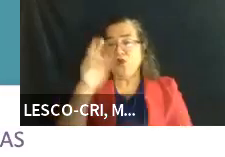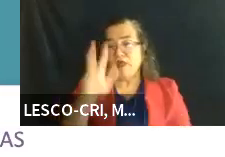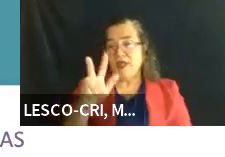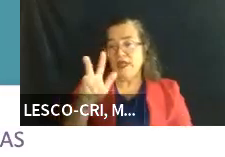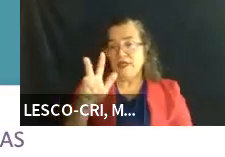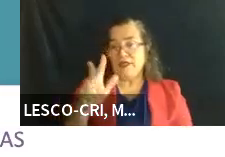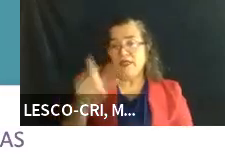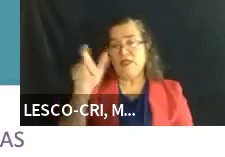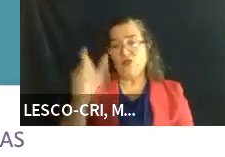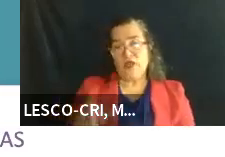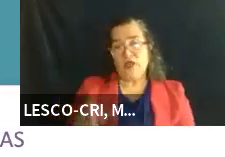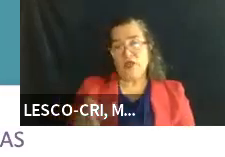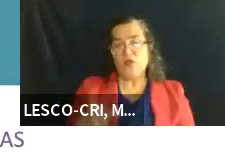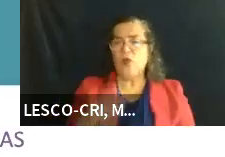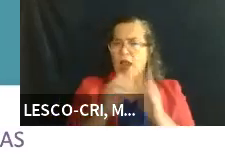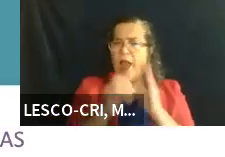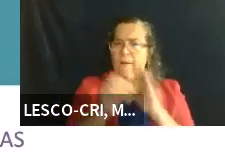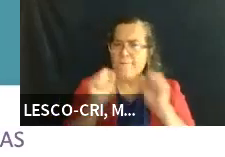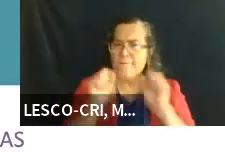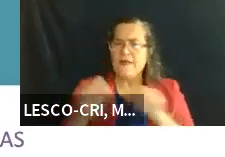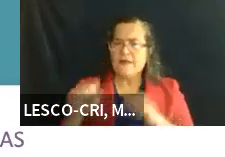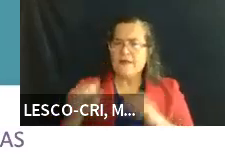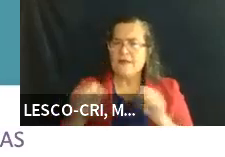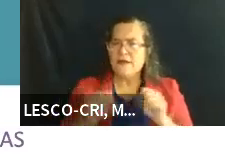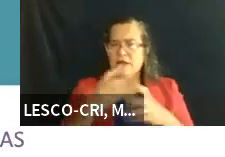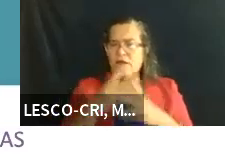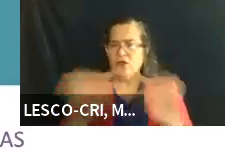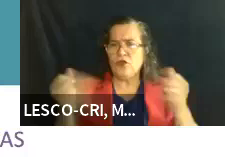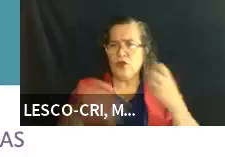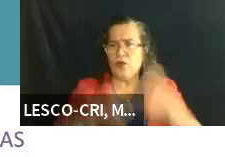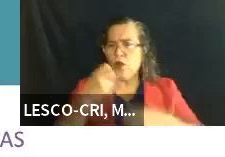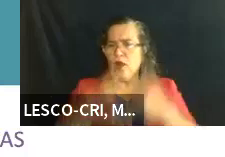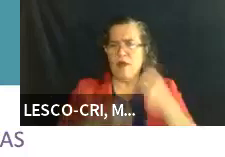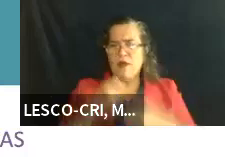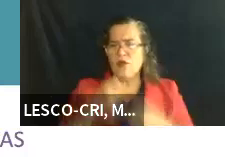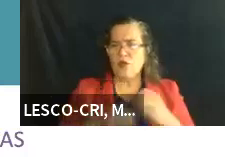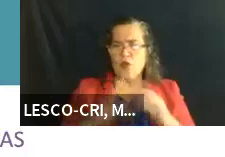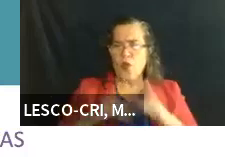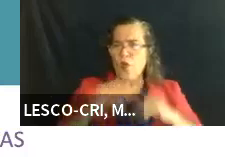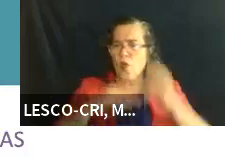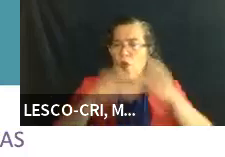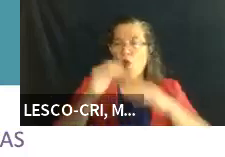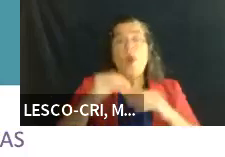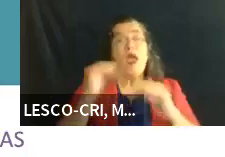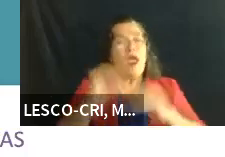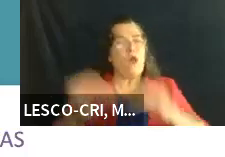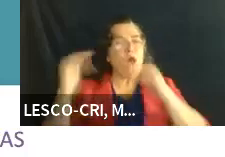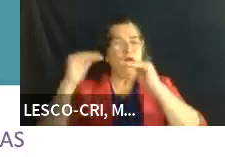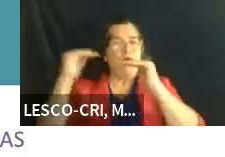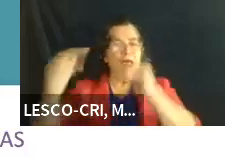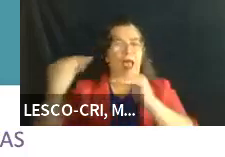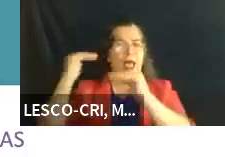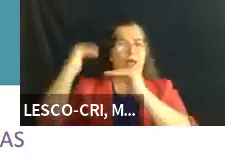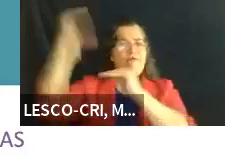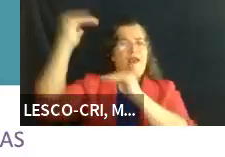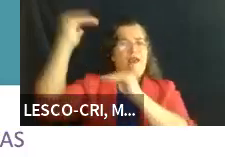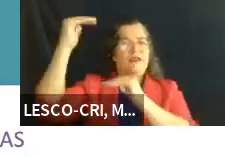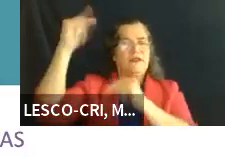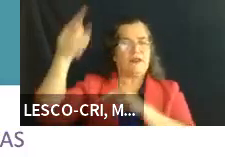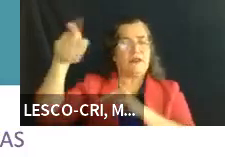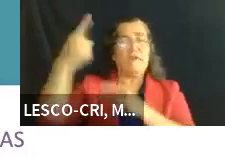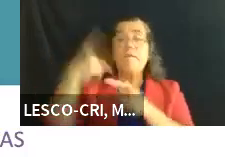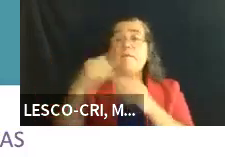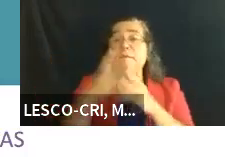capacitado para resolver problemas no estructurados en un nivel de integración avanzada para poder resolver